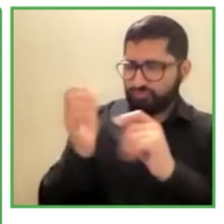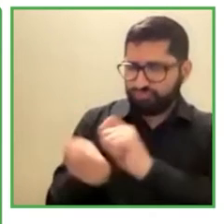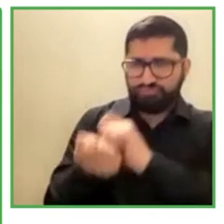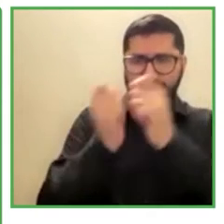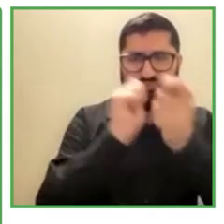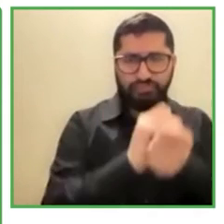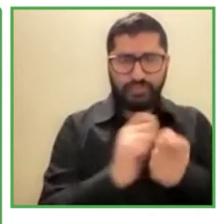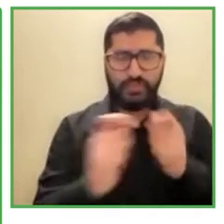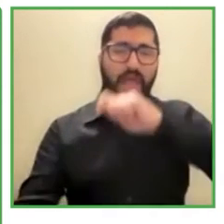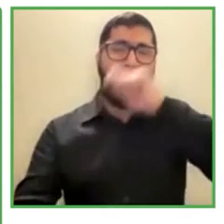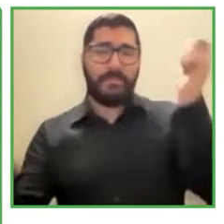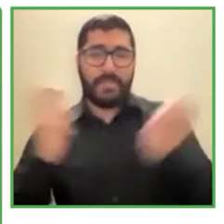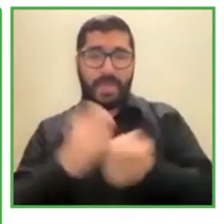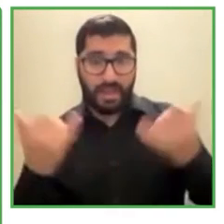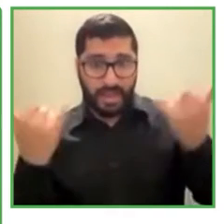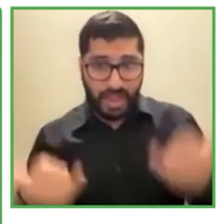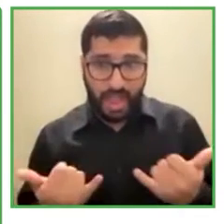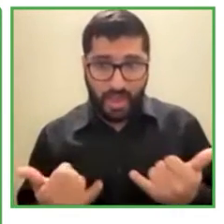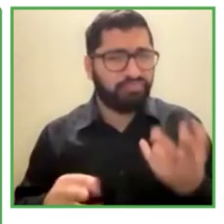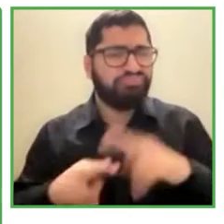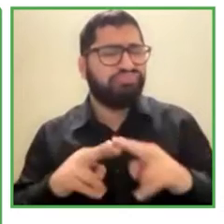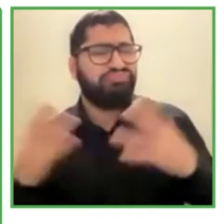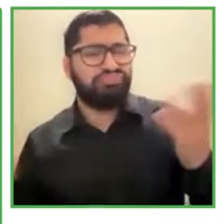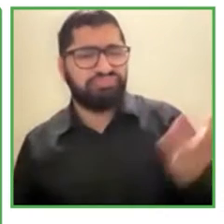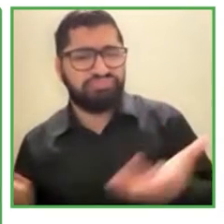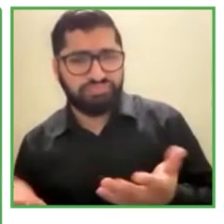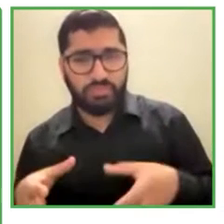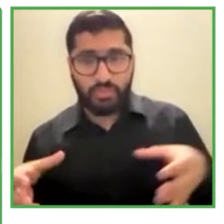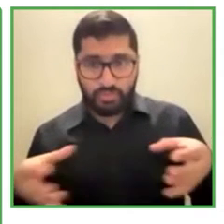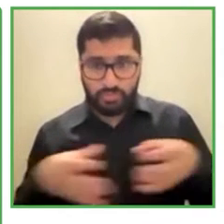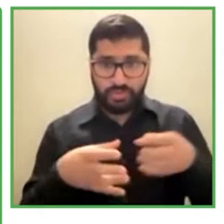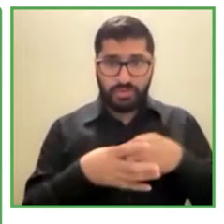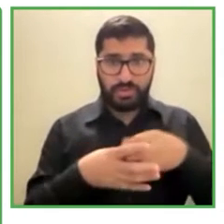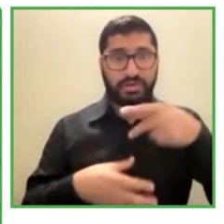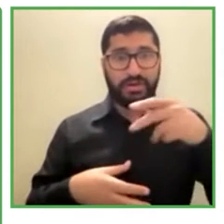entregamos la Academia Helm en línea, donde